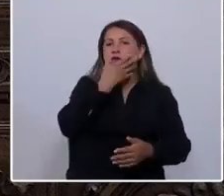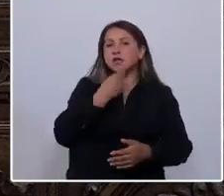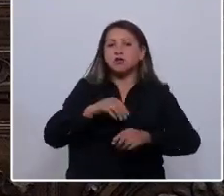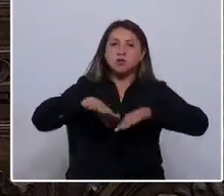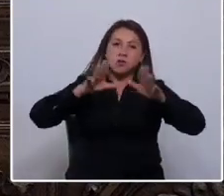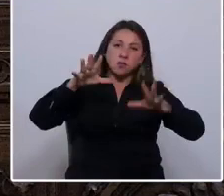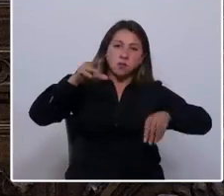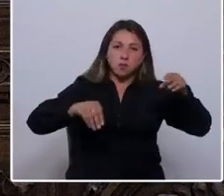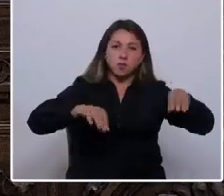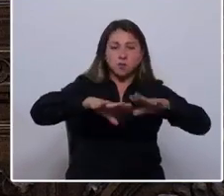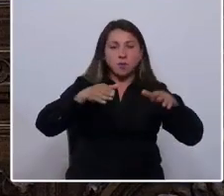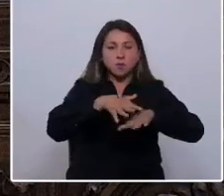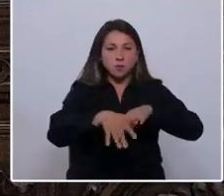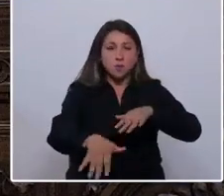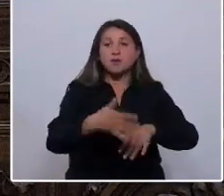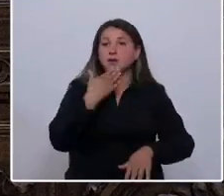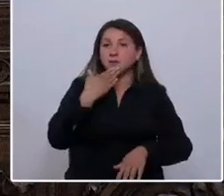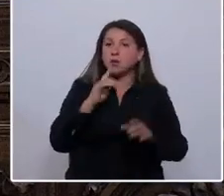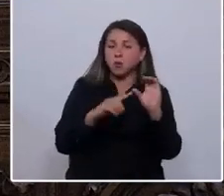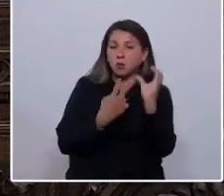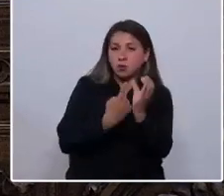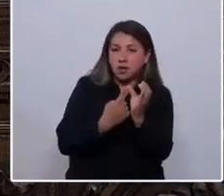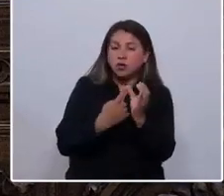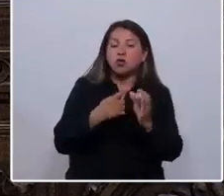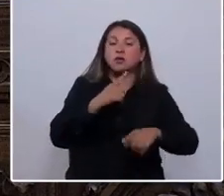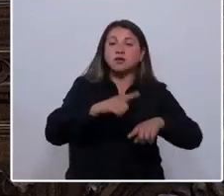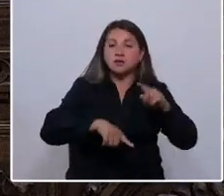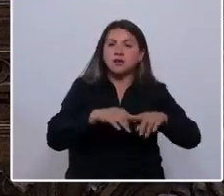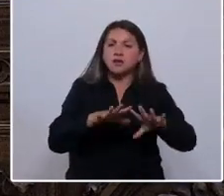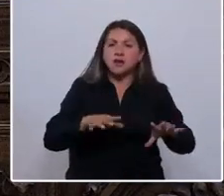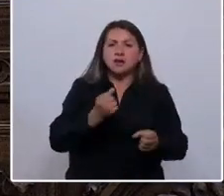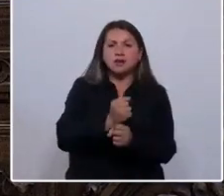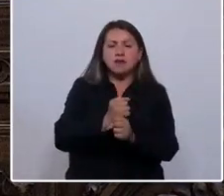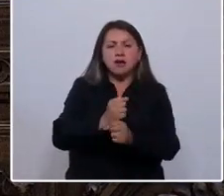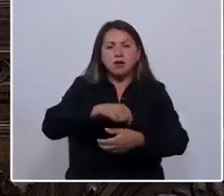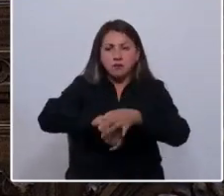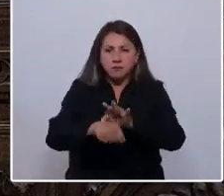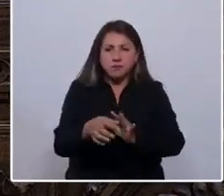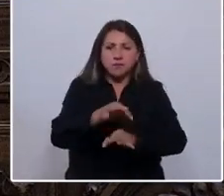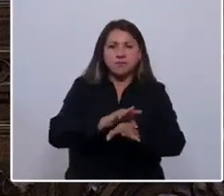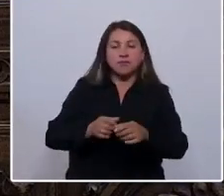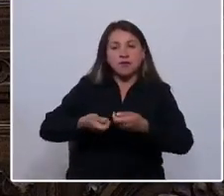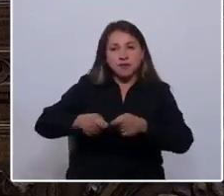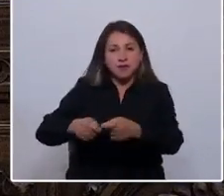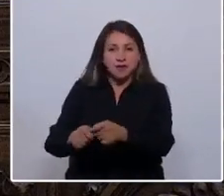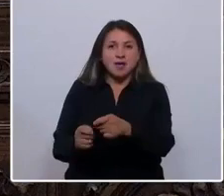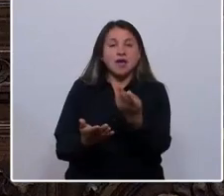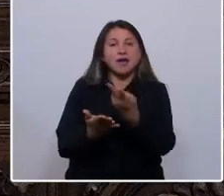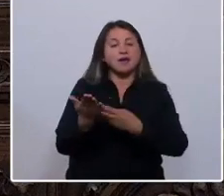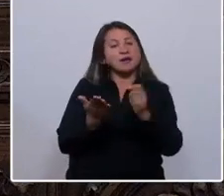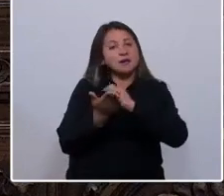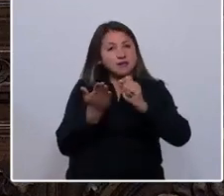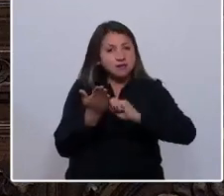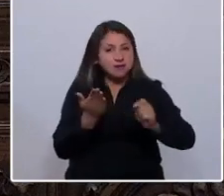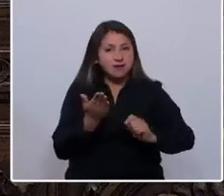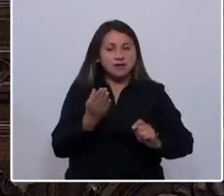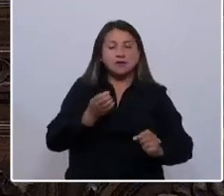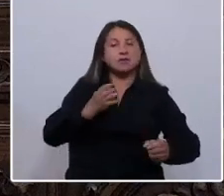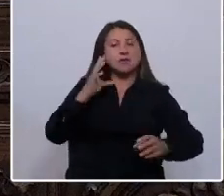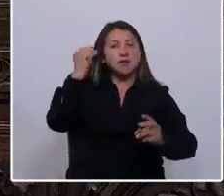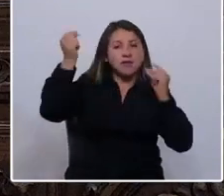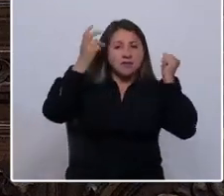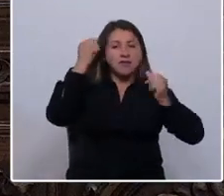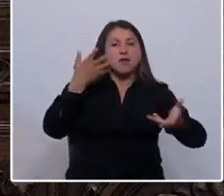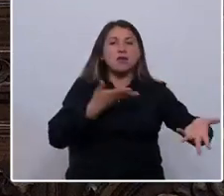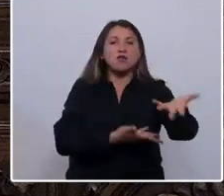que también culturales. Somos tierras de grandes artesanas, artistas y escritoras, porque nos retrucamos ideas, conversamos